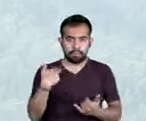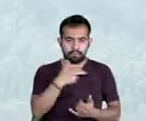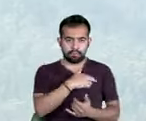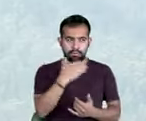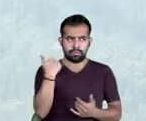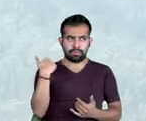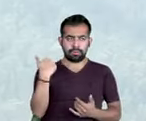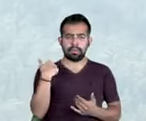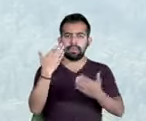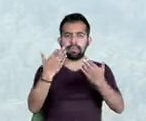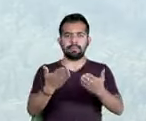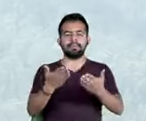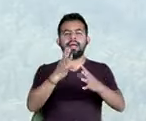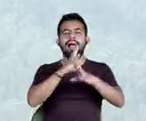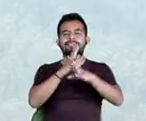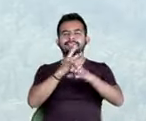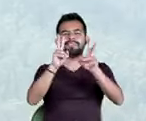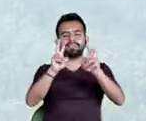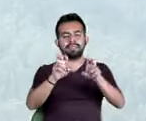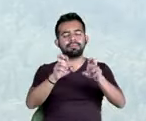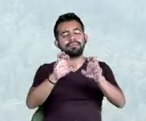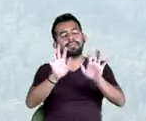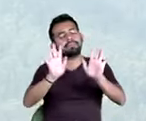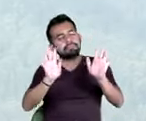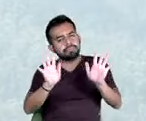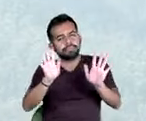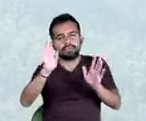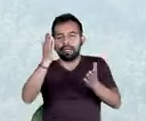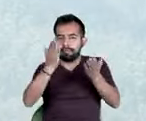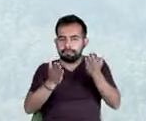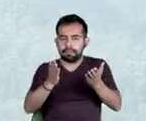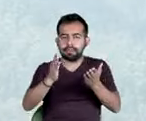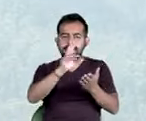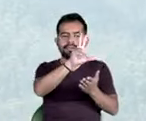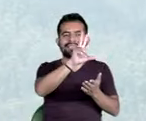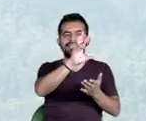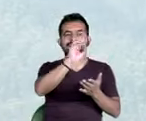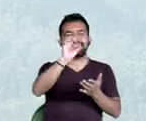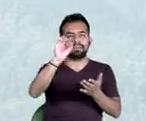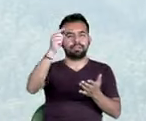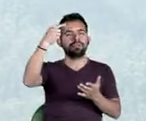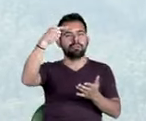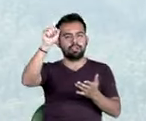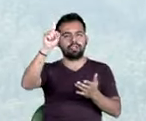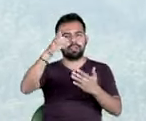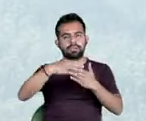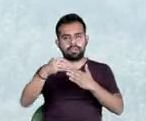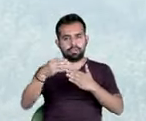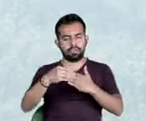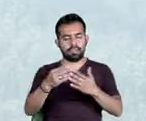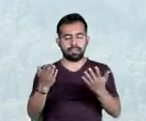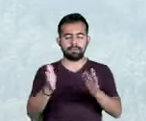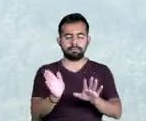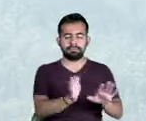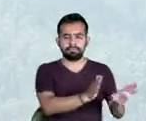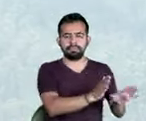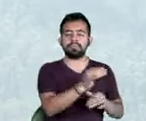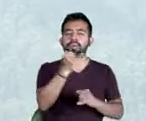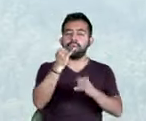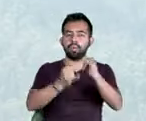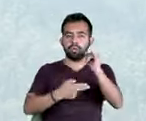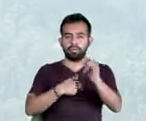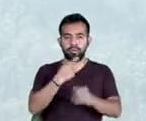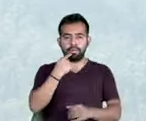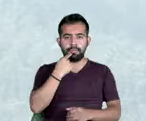momento nos habla de una deuda que podría llegar a los 300 millones de dólares. Finalmente, les diría que